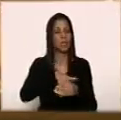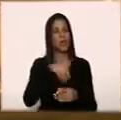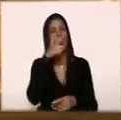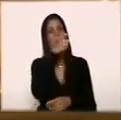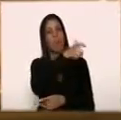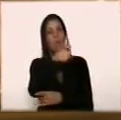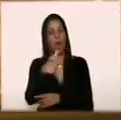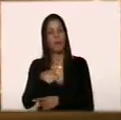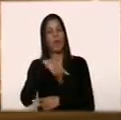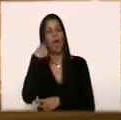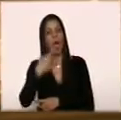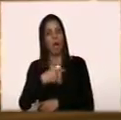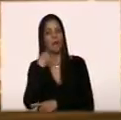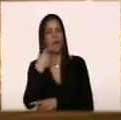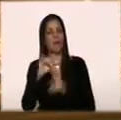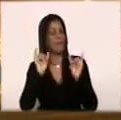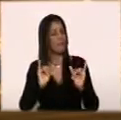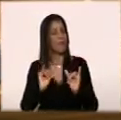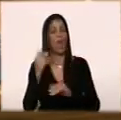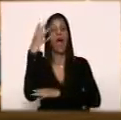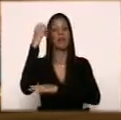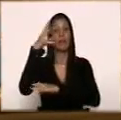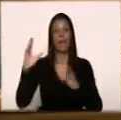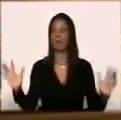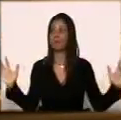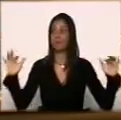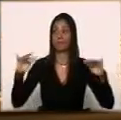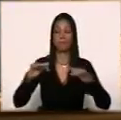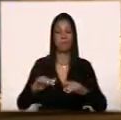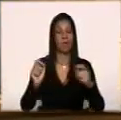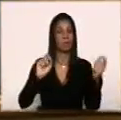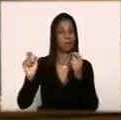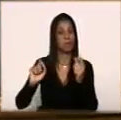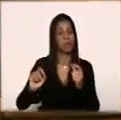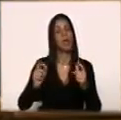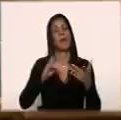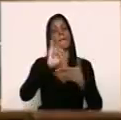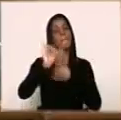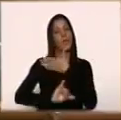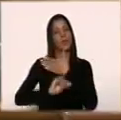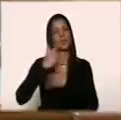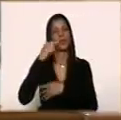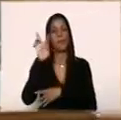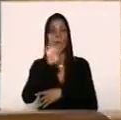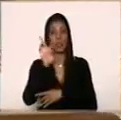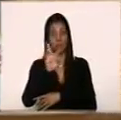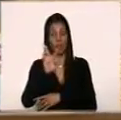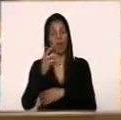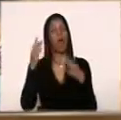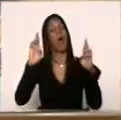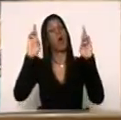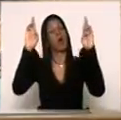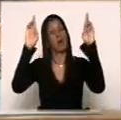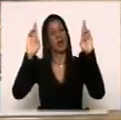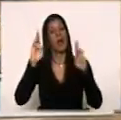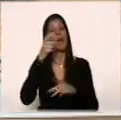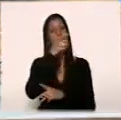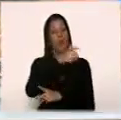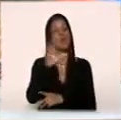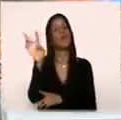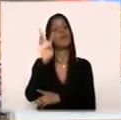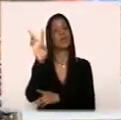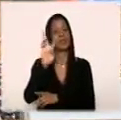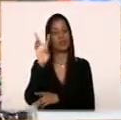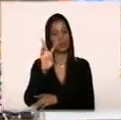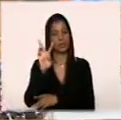trabajo constituyente, en las asambleas populares, en la discusión del plan de la patria, el destino de los venezolanos y las